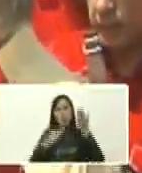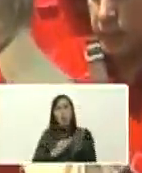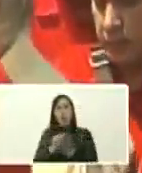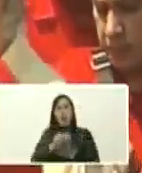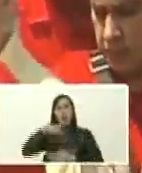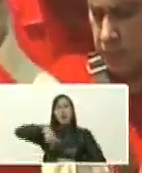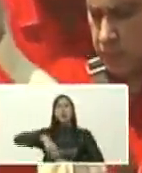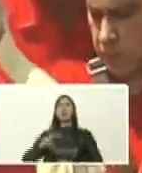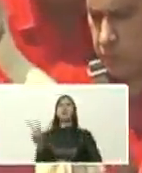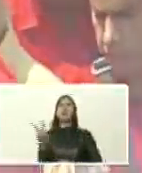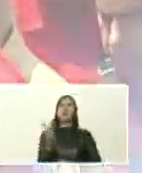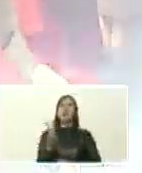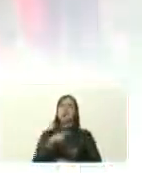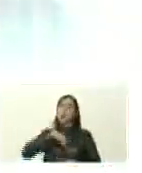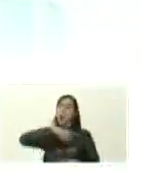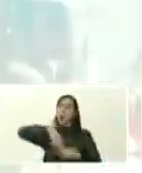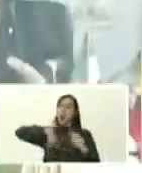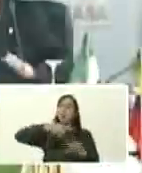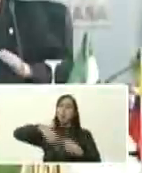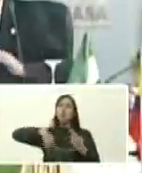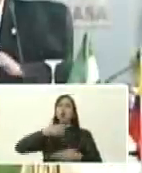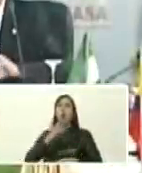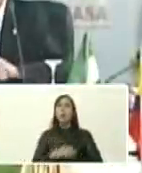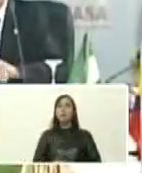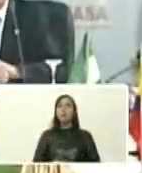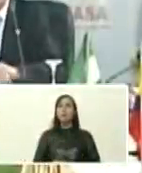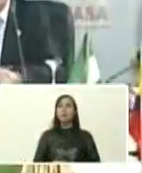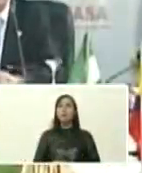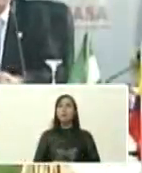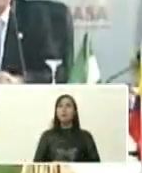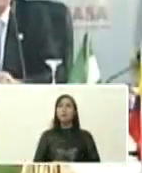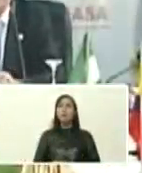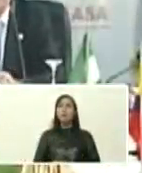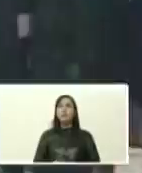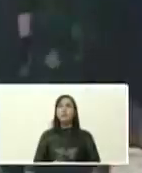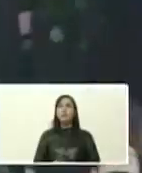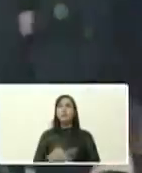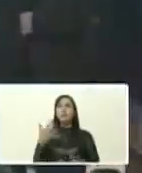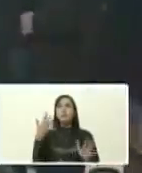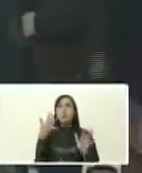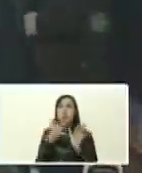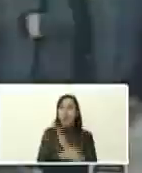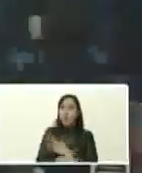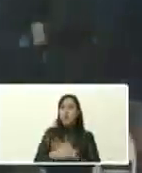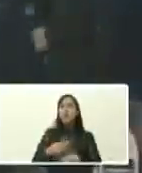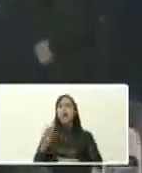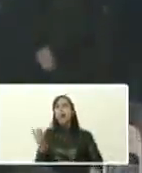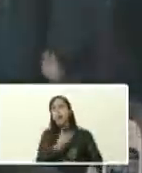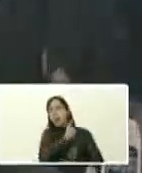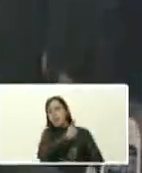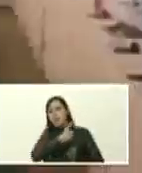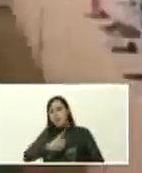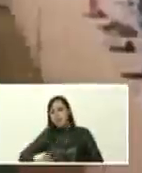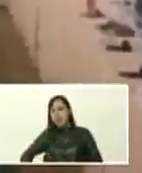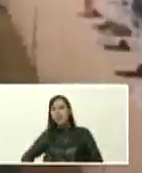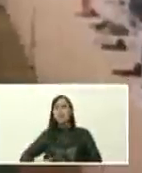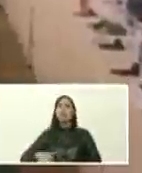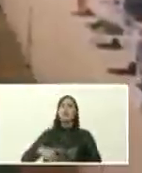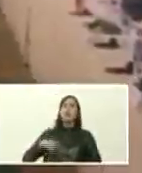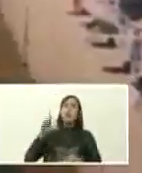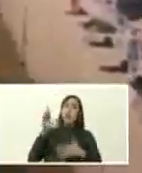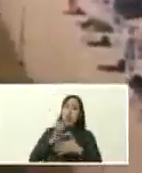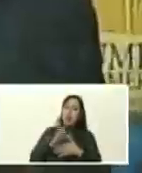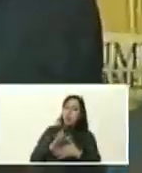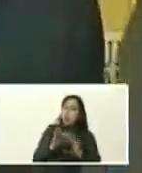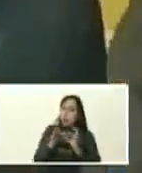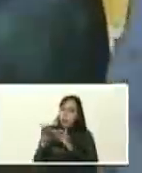Venezuela, de la Venezuela revolucionaria. ¿Cuánto significa Lula, Néstor Kirchner y Chávez? Ese trío maravilloso que lograron la unión